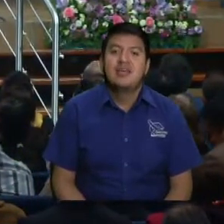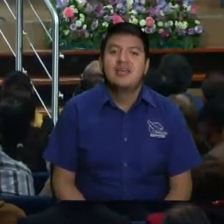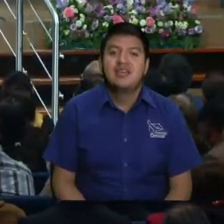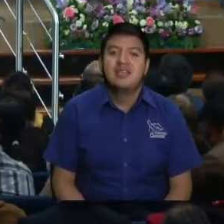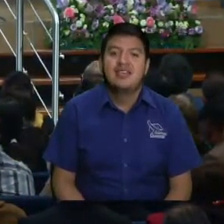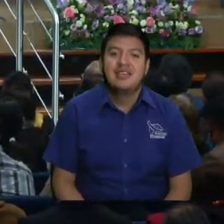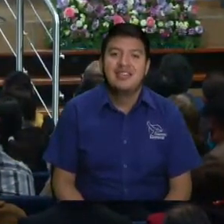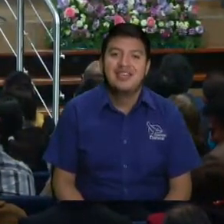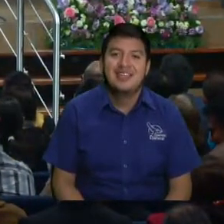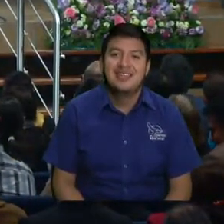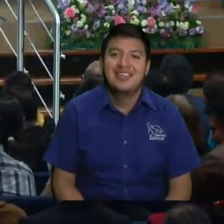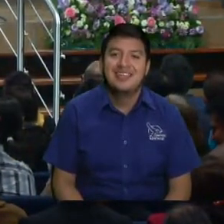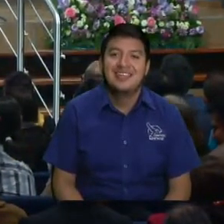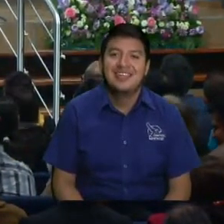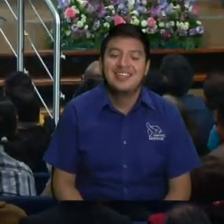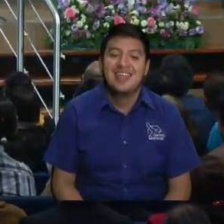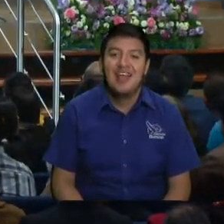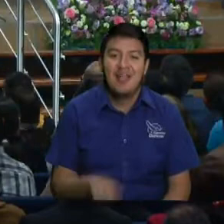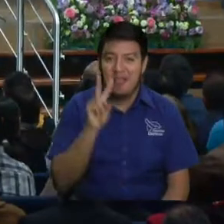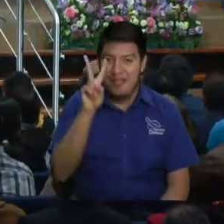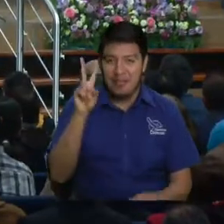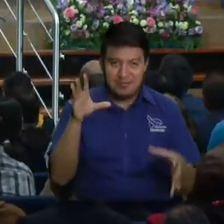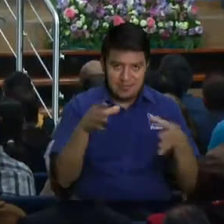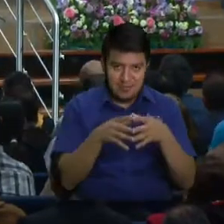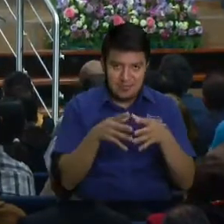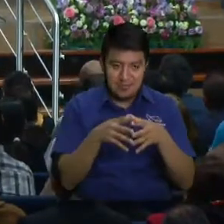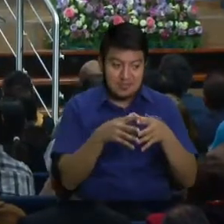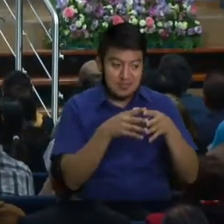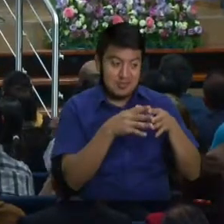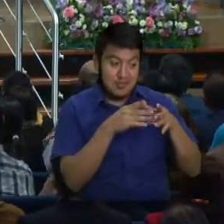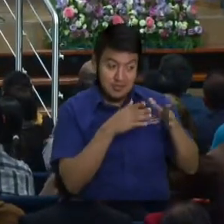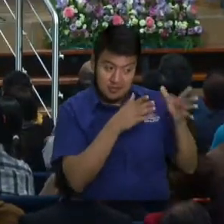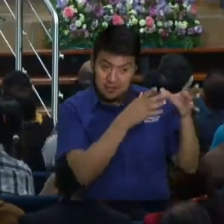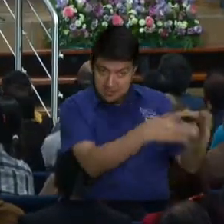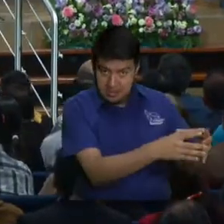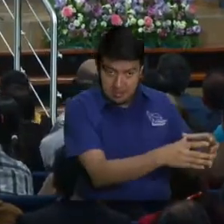a estas también. Por el chavo, ¿eh?